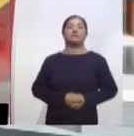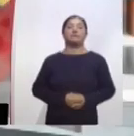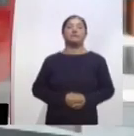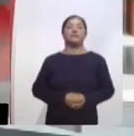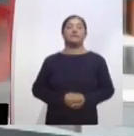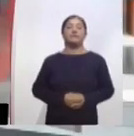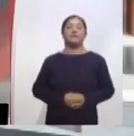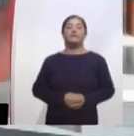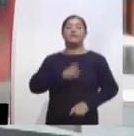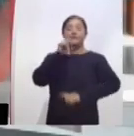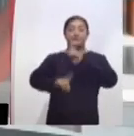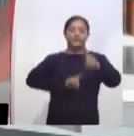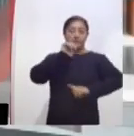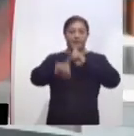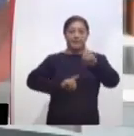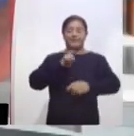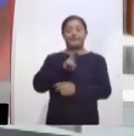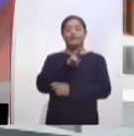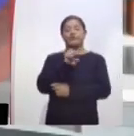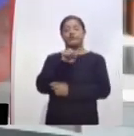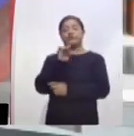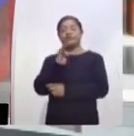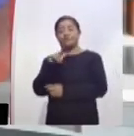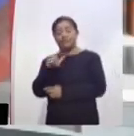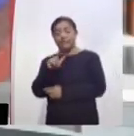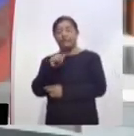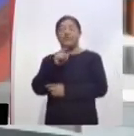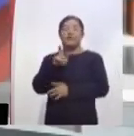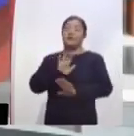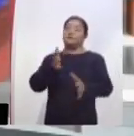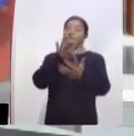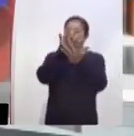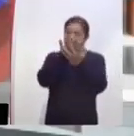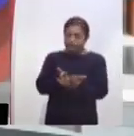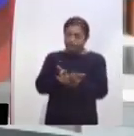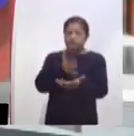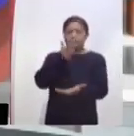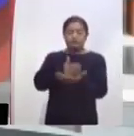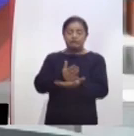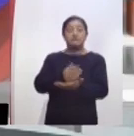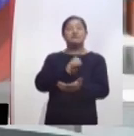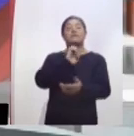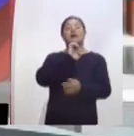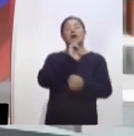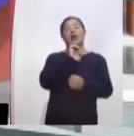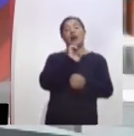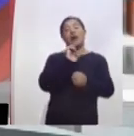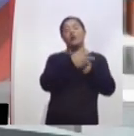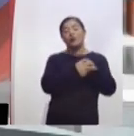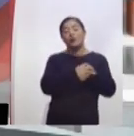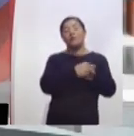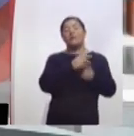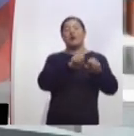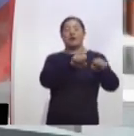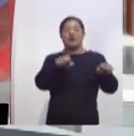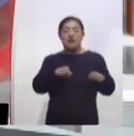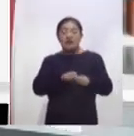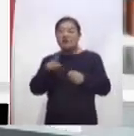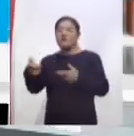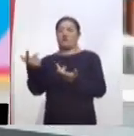En los deportes, la UEFA pospone Champions, Europa League y eliminatorias mundialistas hasta nuevo